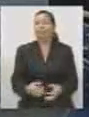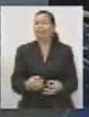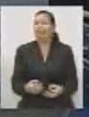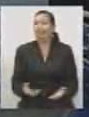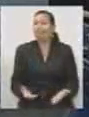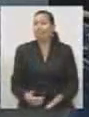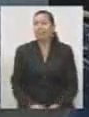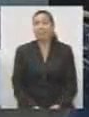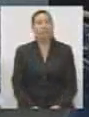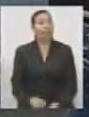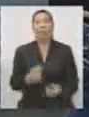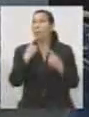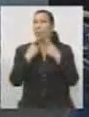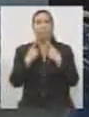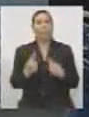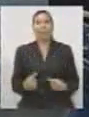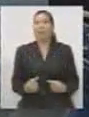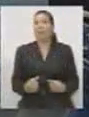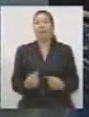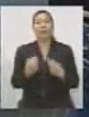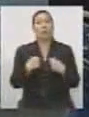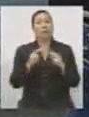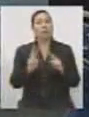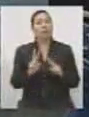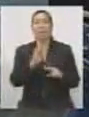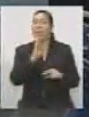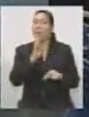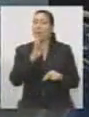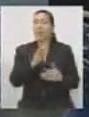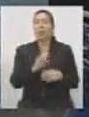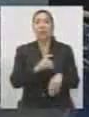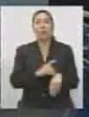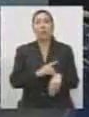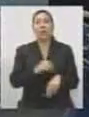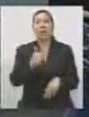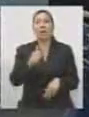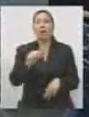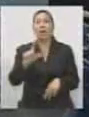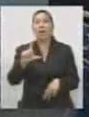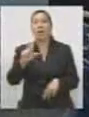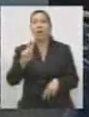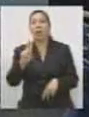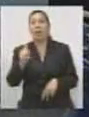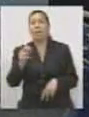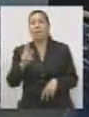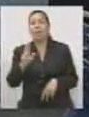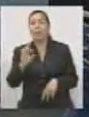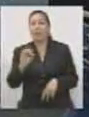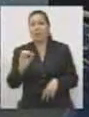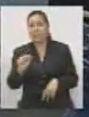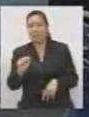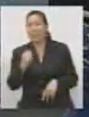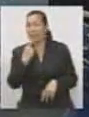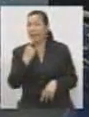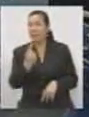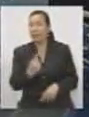sinceramente estupefacto. He estado viendo unas declaraciones del doctor Álvarez, magistrado del Tribunal Constitucional, que se